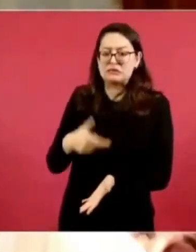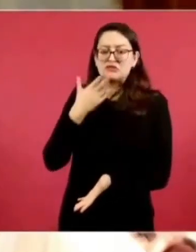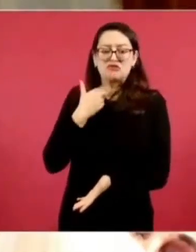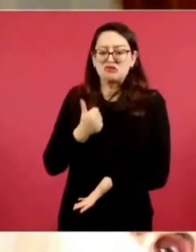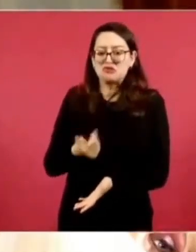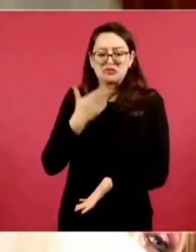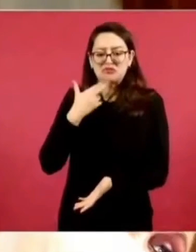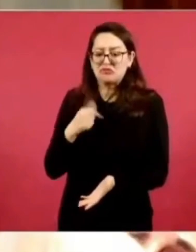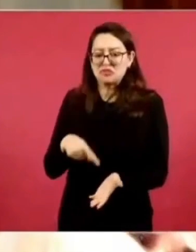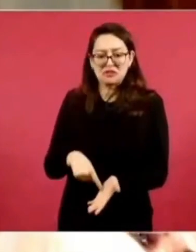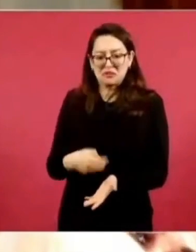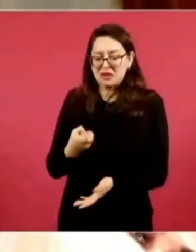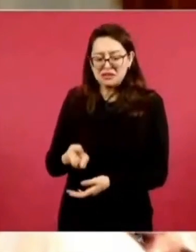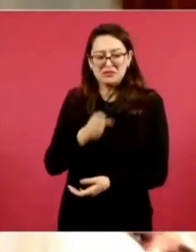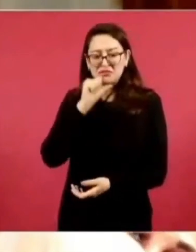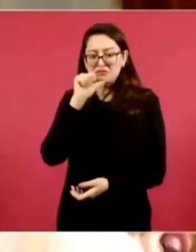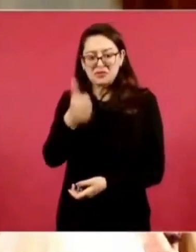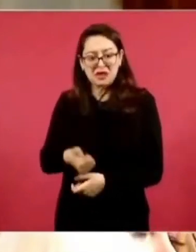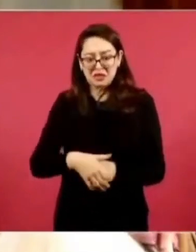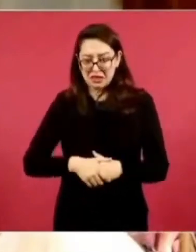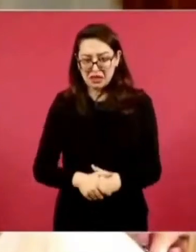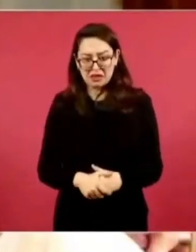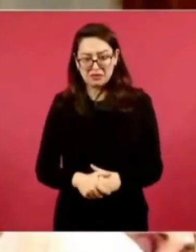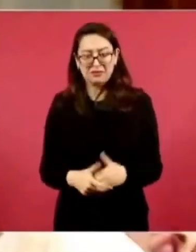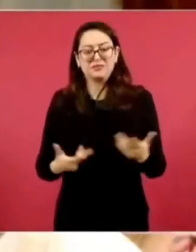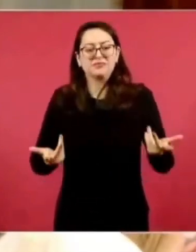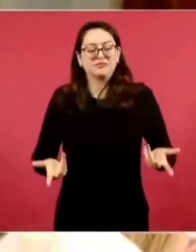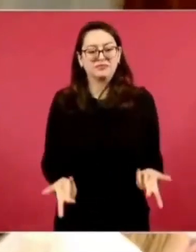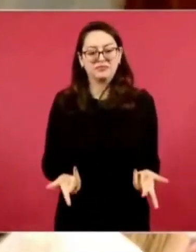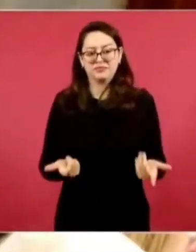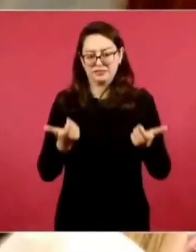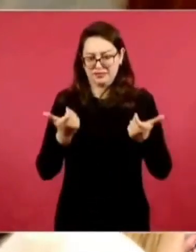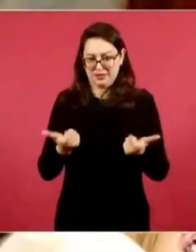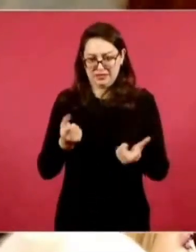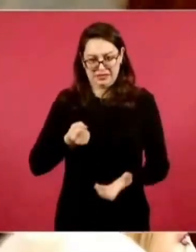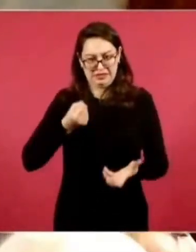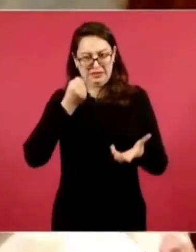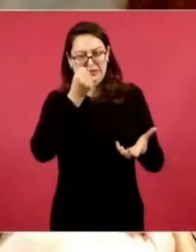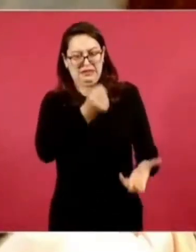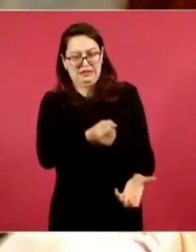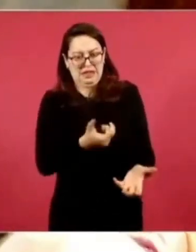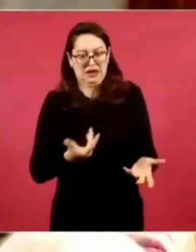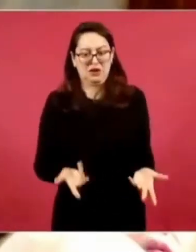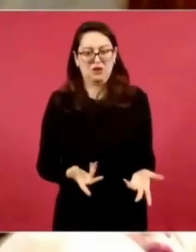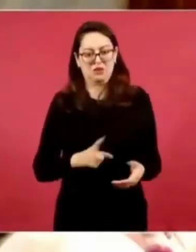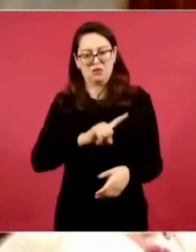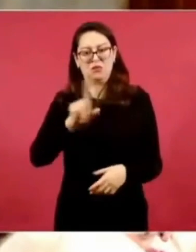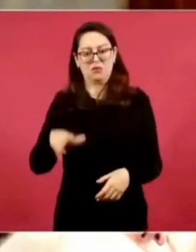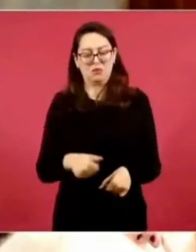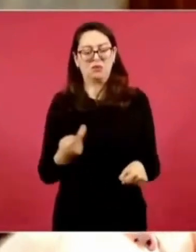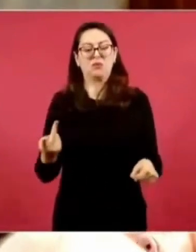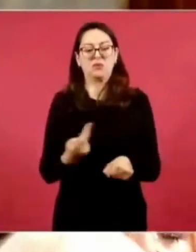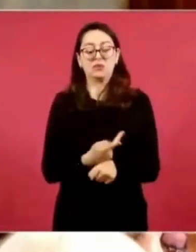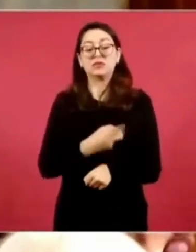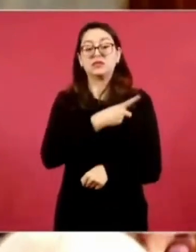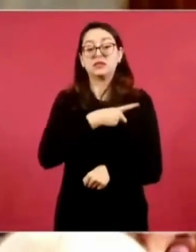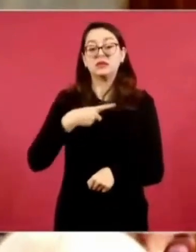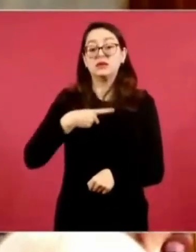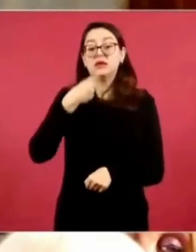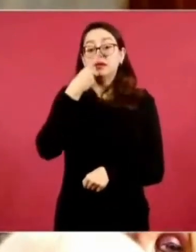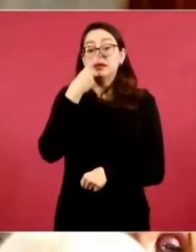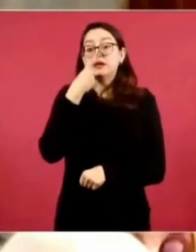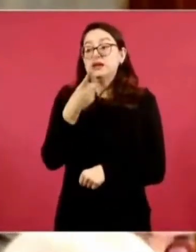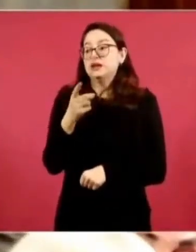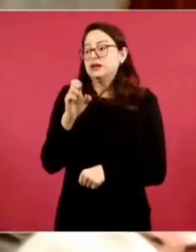que nunca se llevan a cabo. ¿De dónde se van ese dinero que ellos ponen? Ahora cabe mencionar, Enrique Irazoque